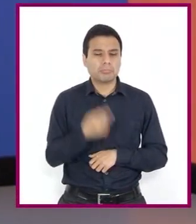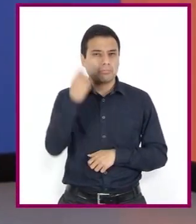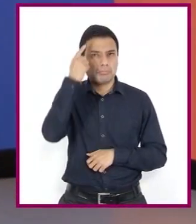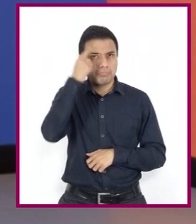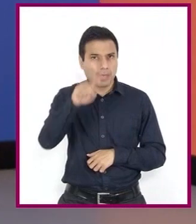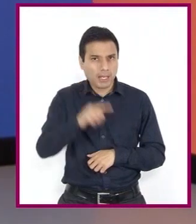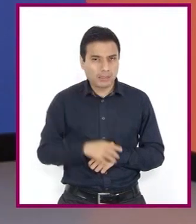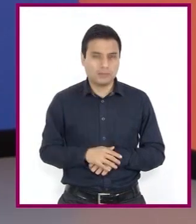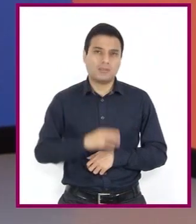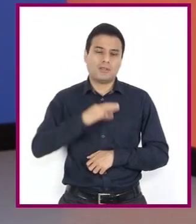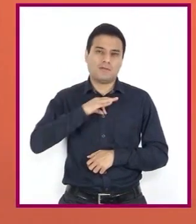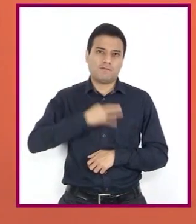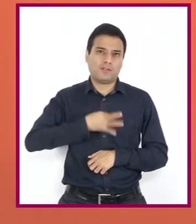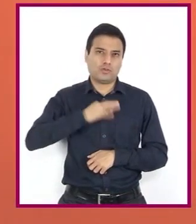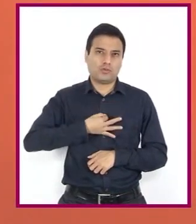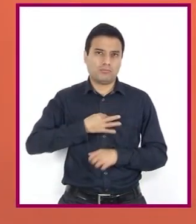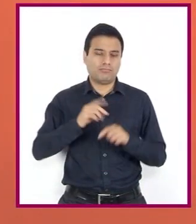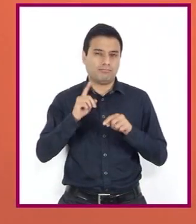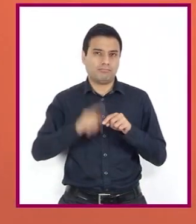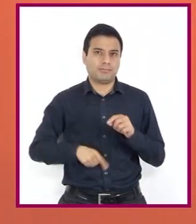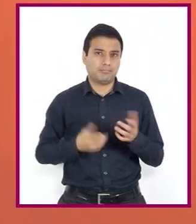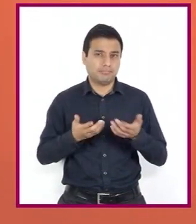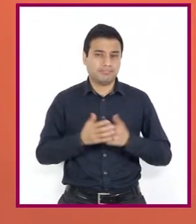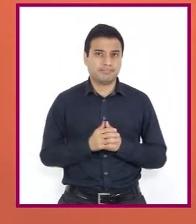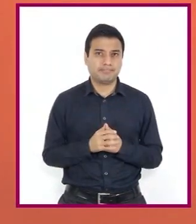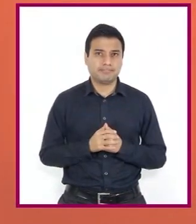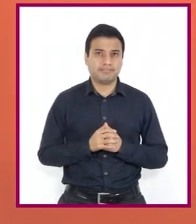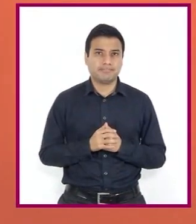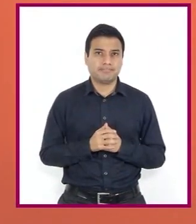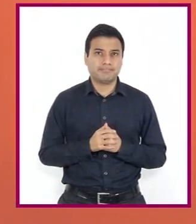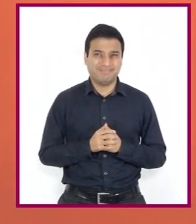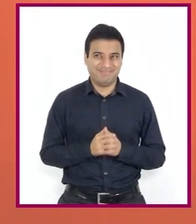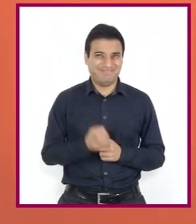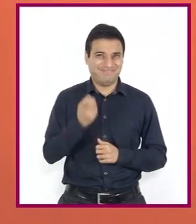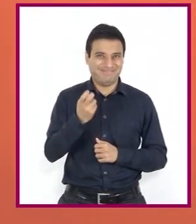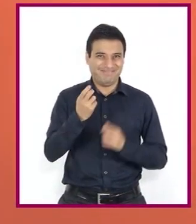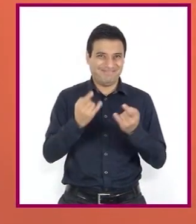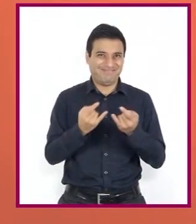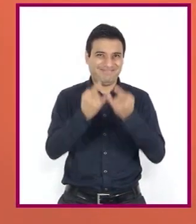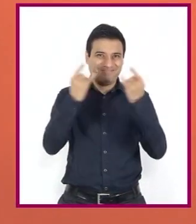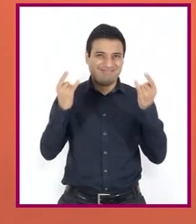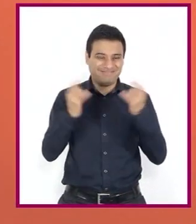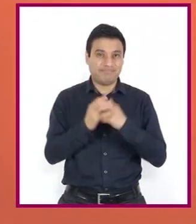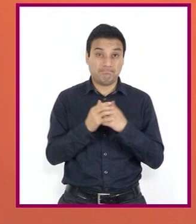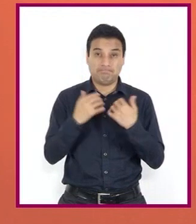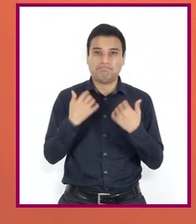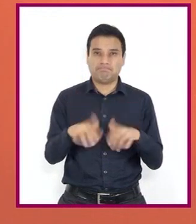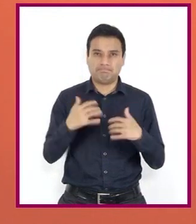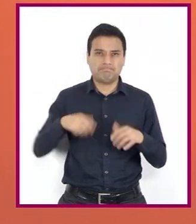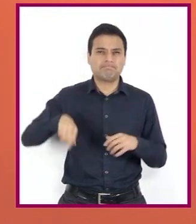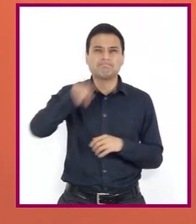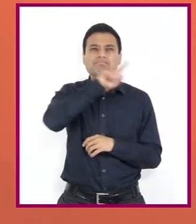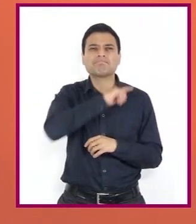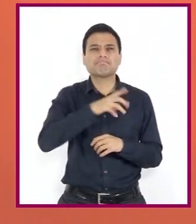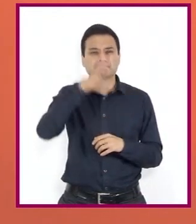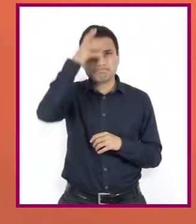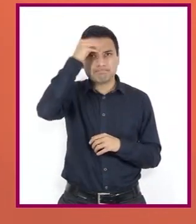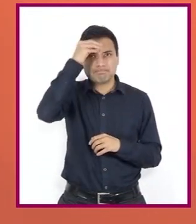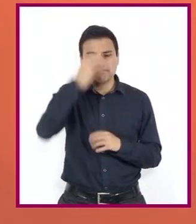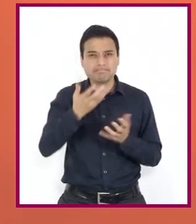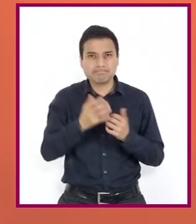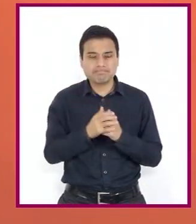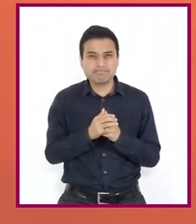tratamiento de infecciones. En esta historia de Fleming y la penicilina podemos identificar que la construcción